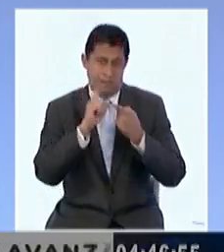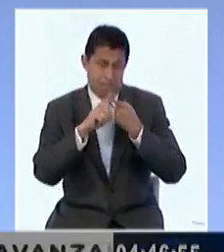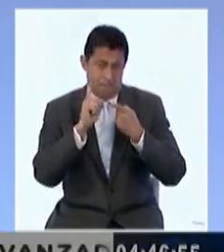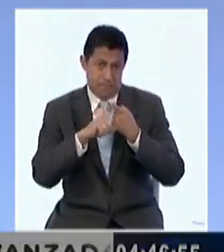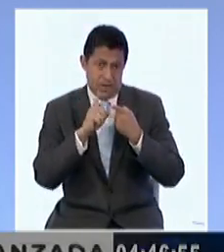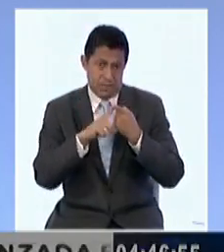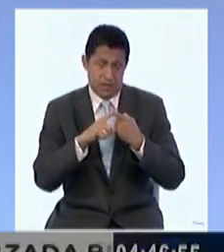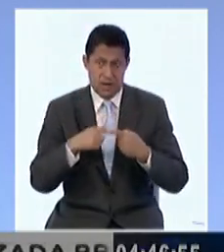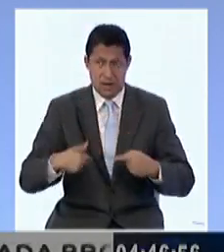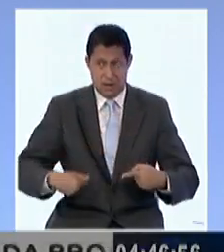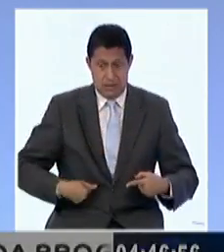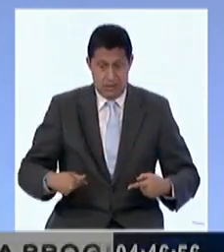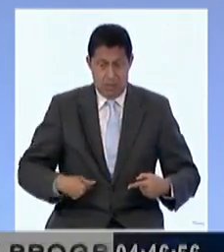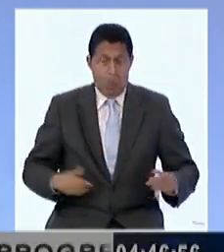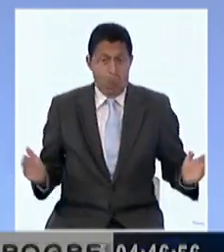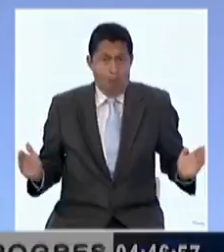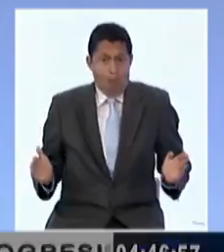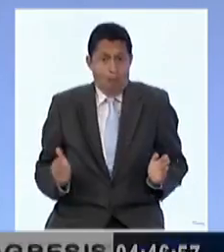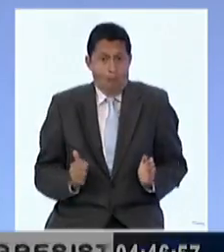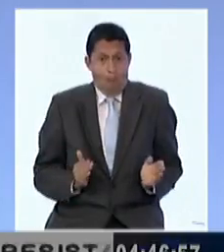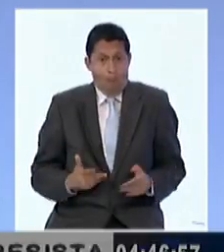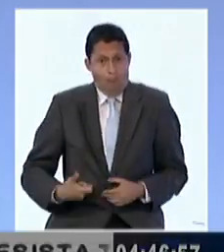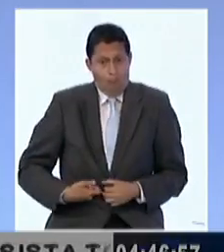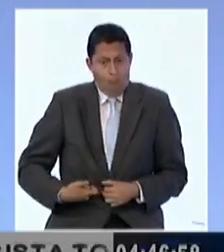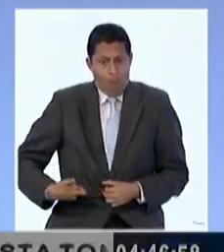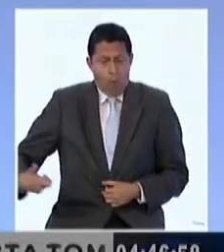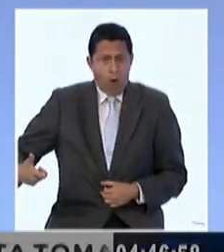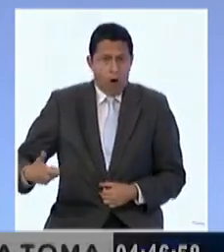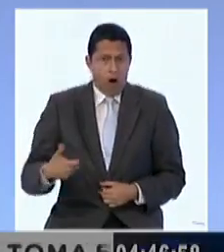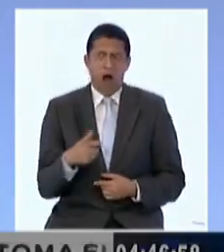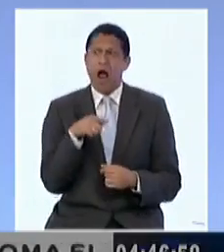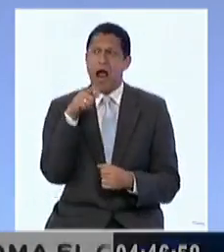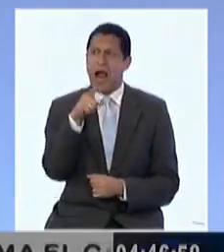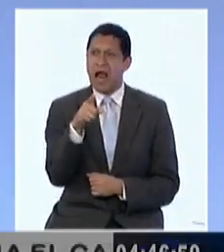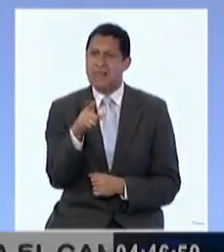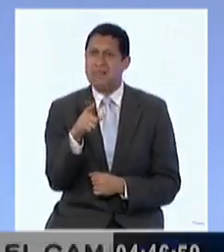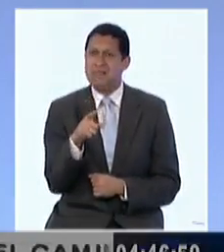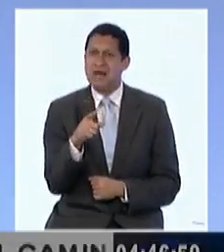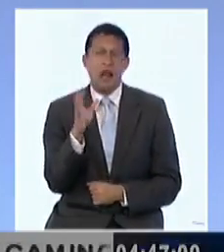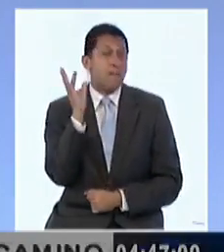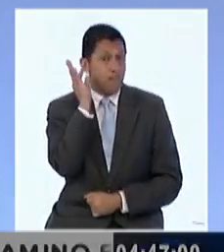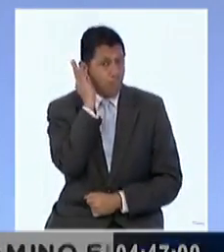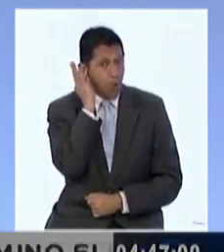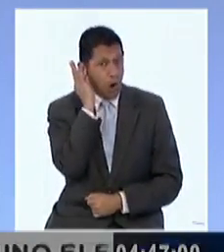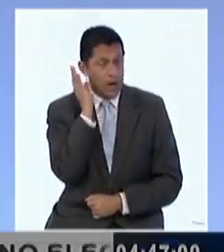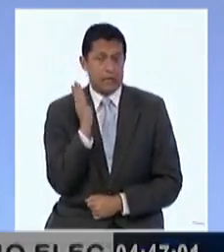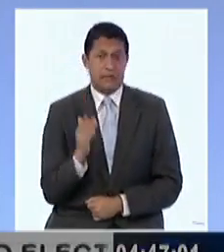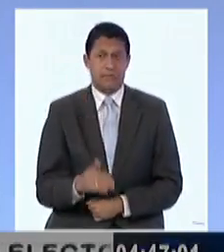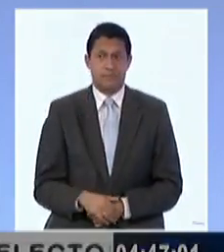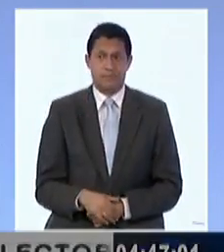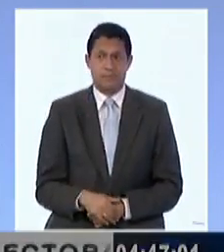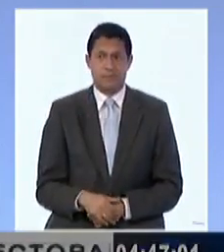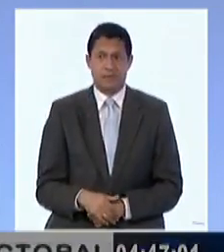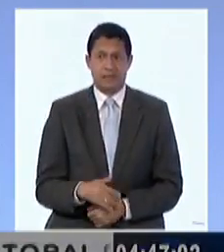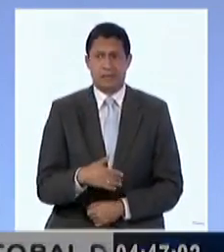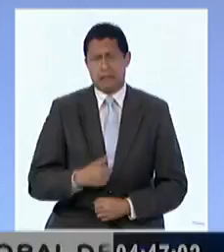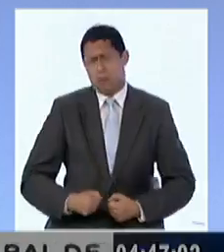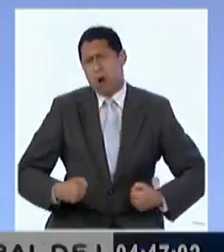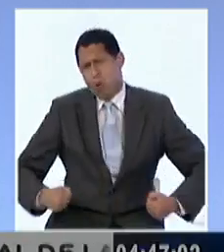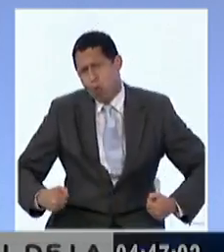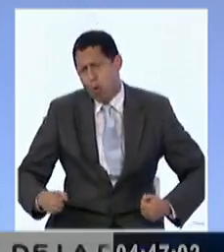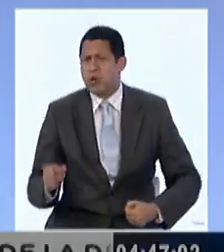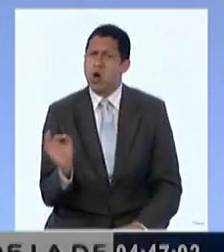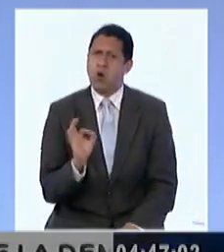la lipo, es muy común, sobre todo dentro de las mujeres que pues tienen kilos de más o